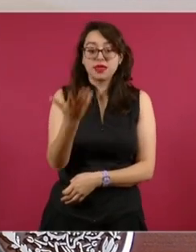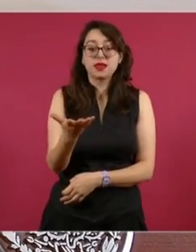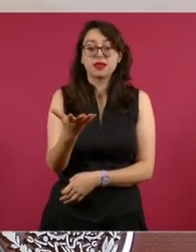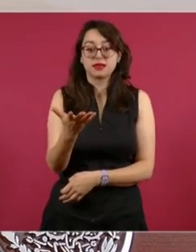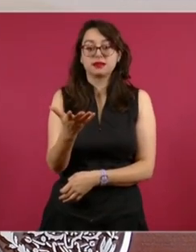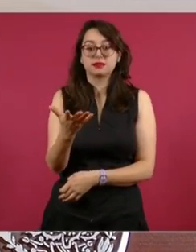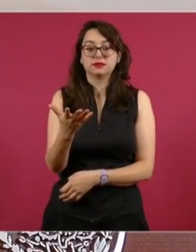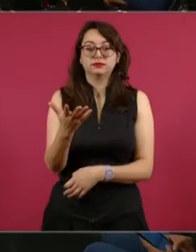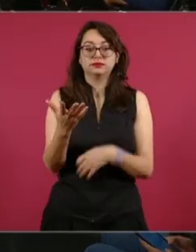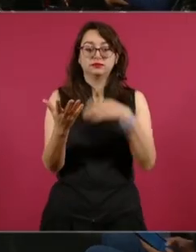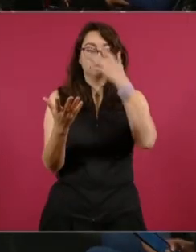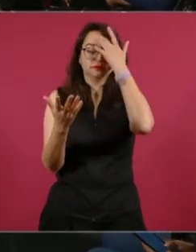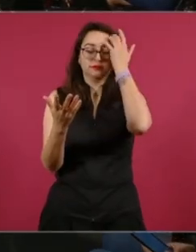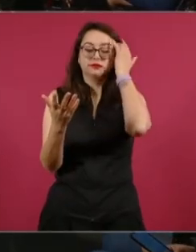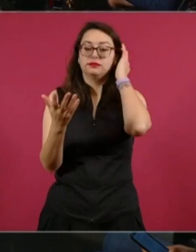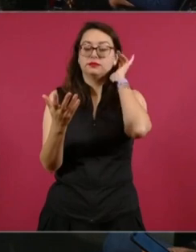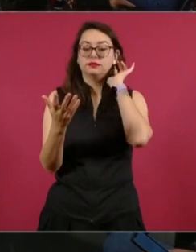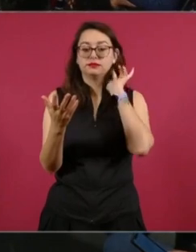inyectar